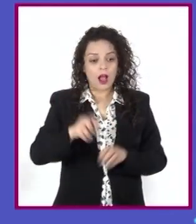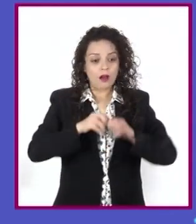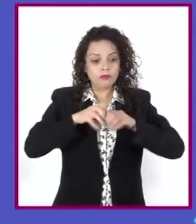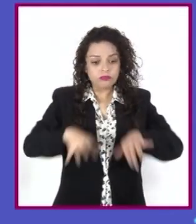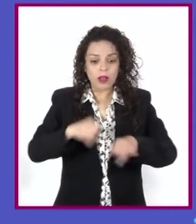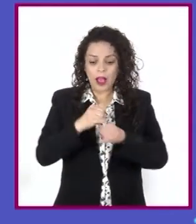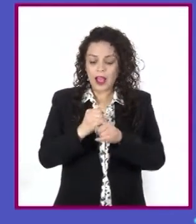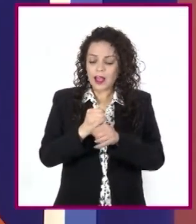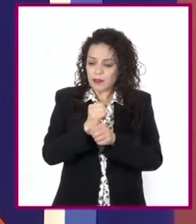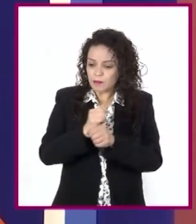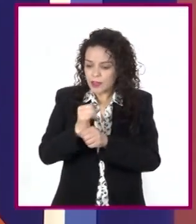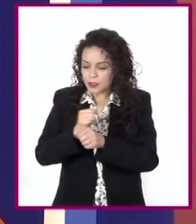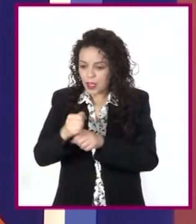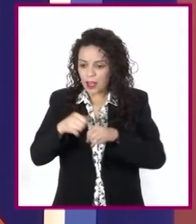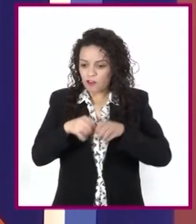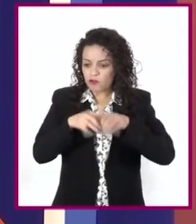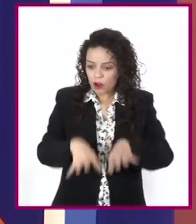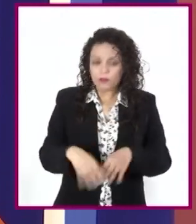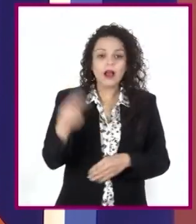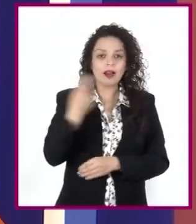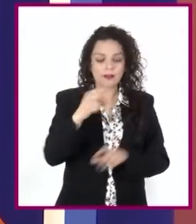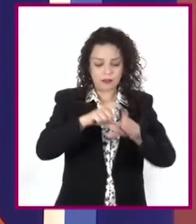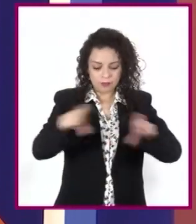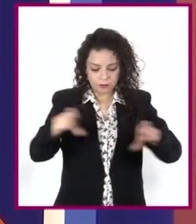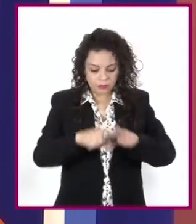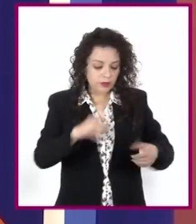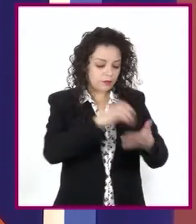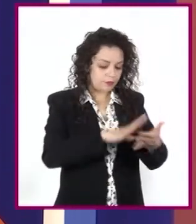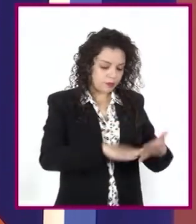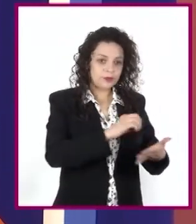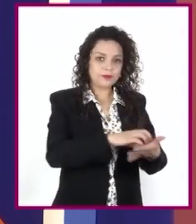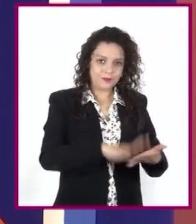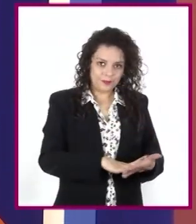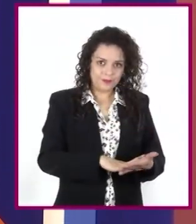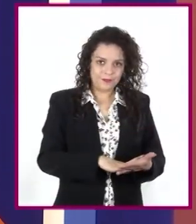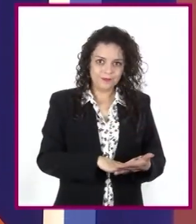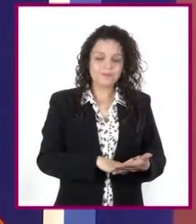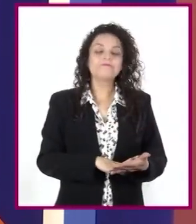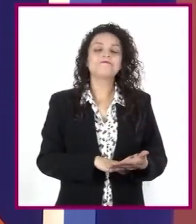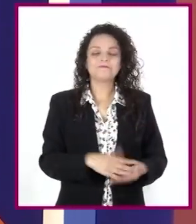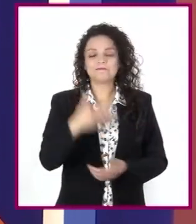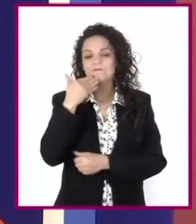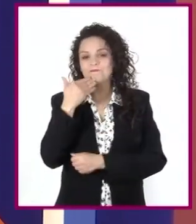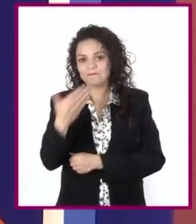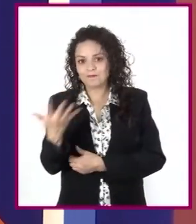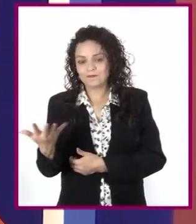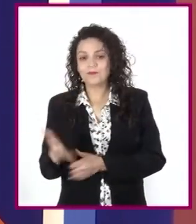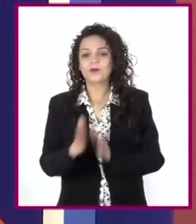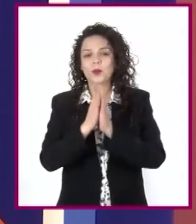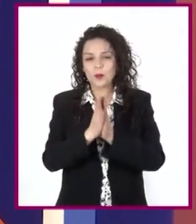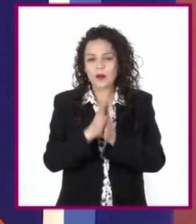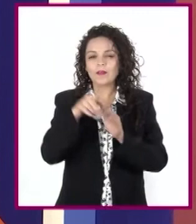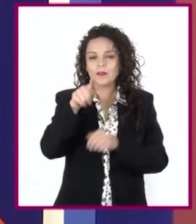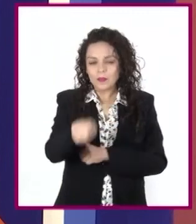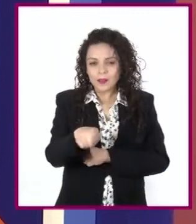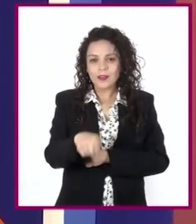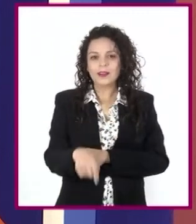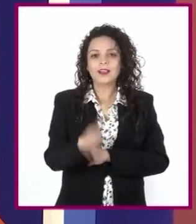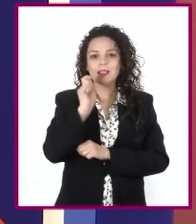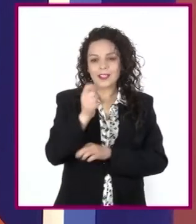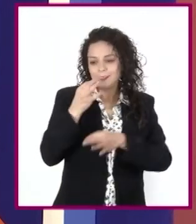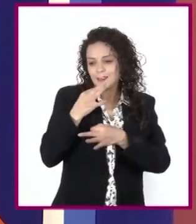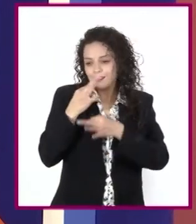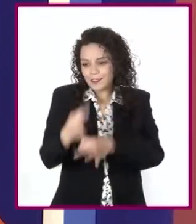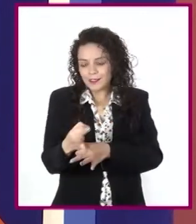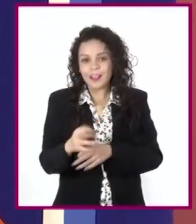investigación. Bien, alumnas y alumnos, los invito a que entren en el maravilloso mundo de la investigación y todo lo que